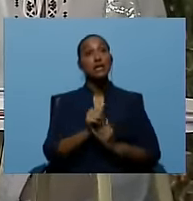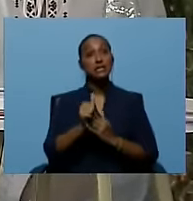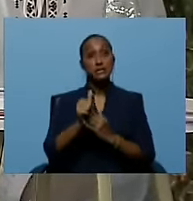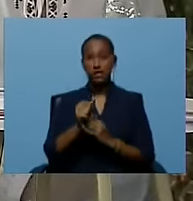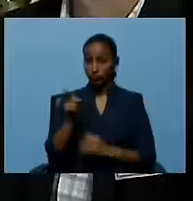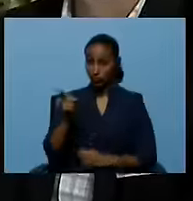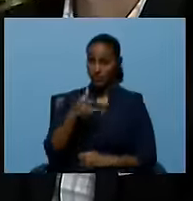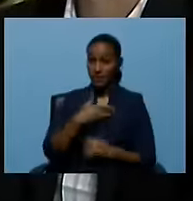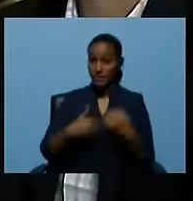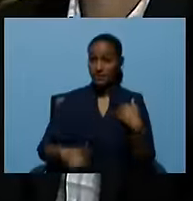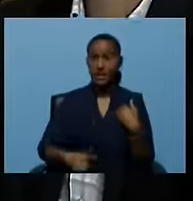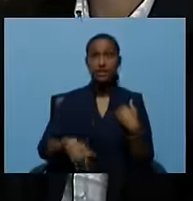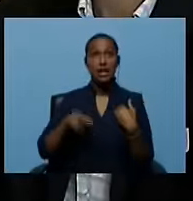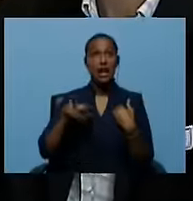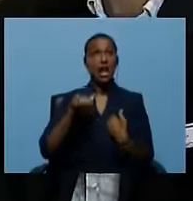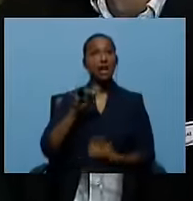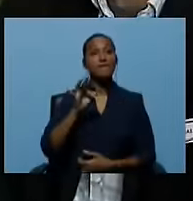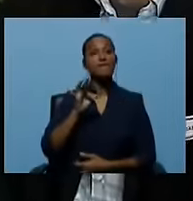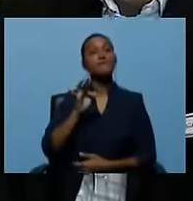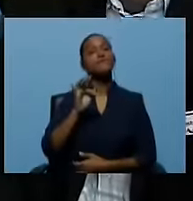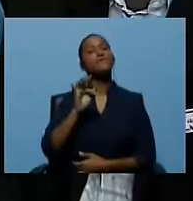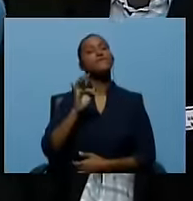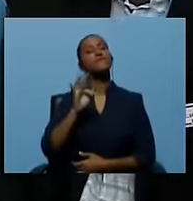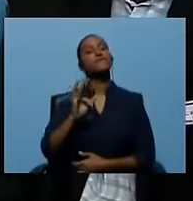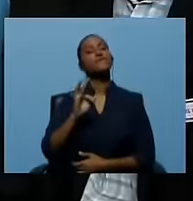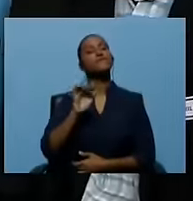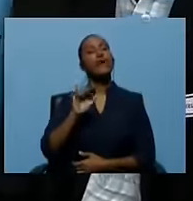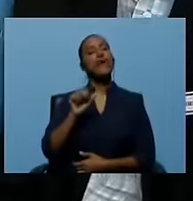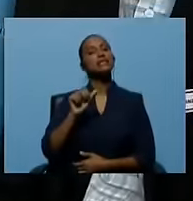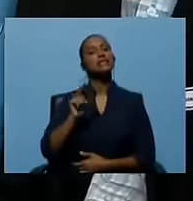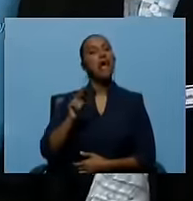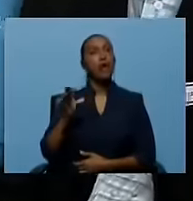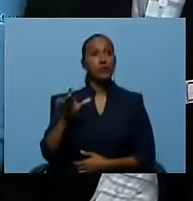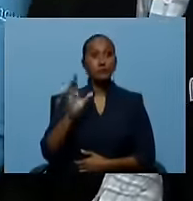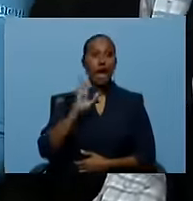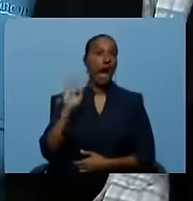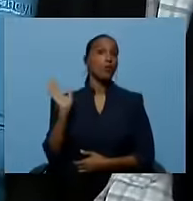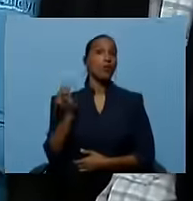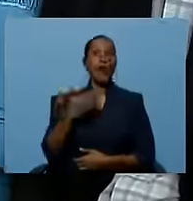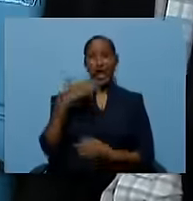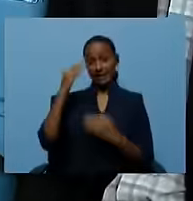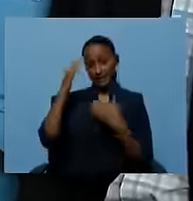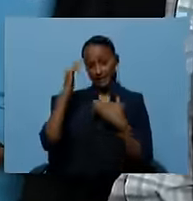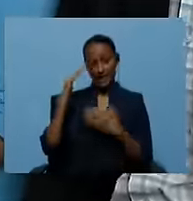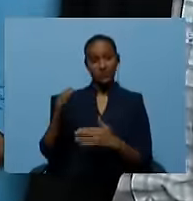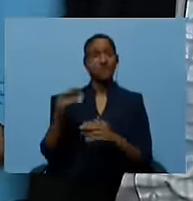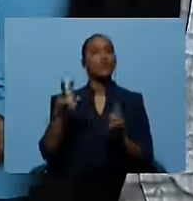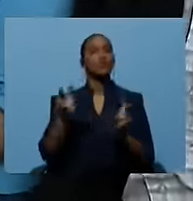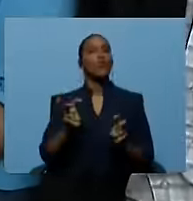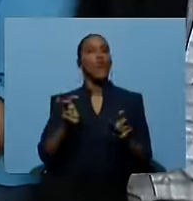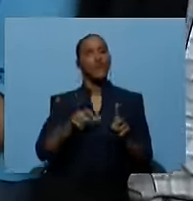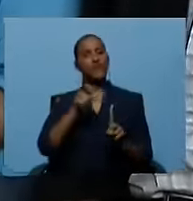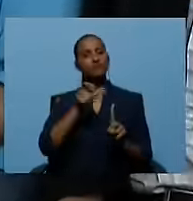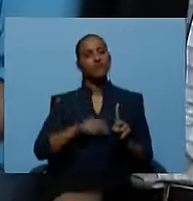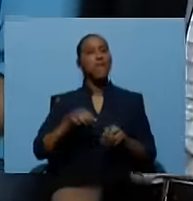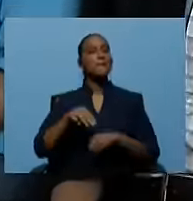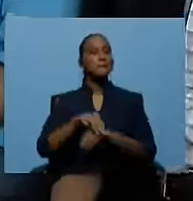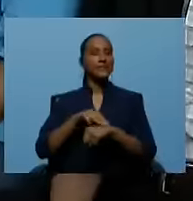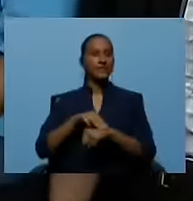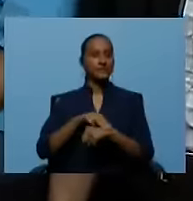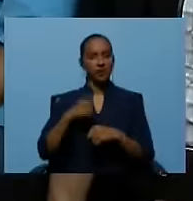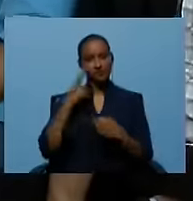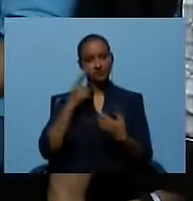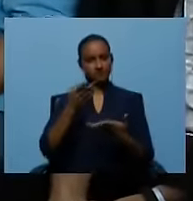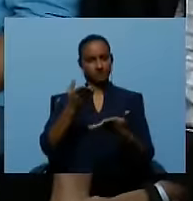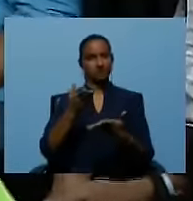¿no? Del FCU en dos periodos. Naguará, un saludo del flamante nuevo ministro Ricardo Sánchez, por